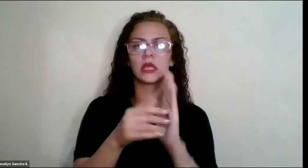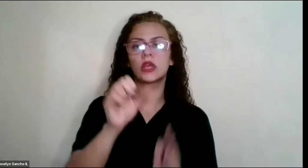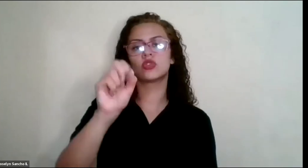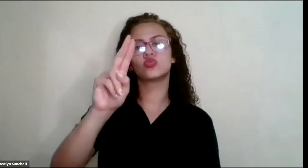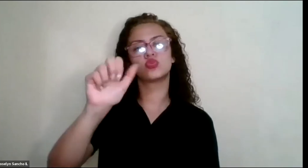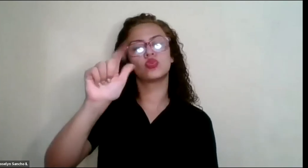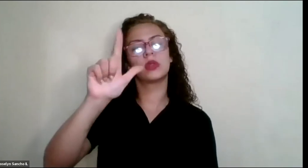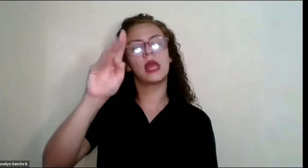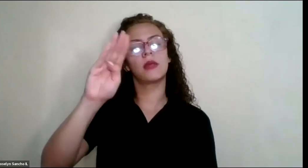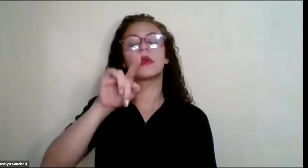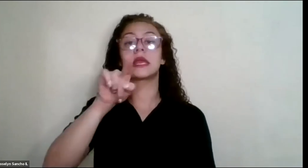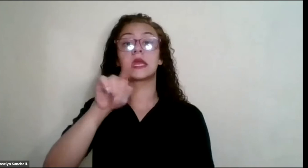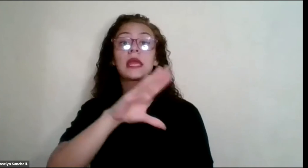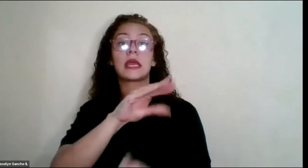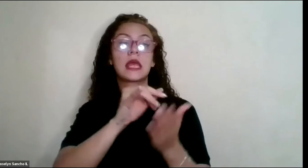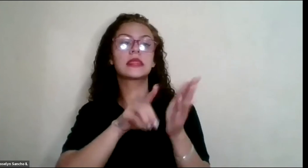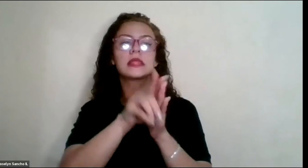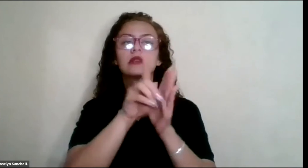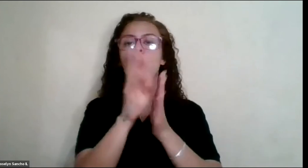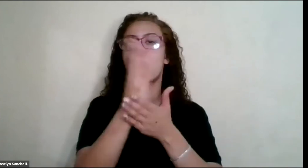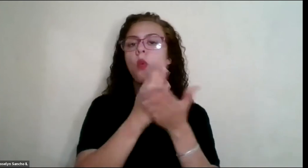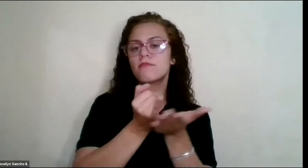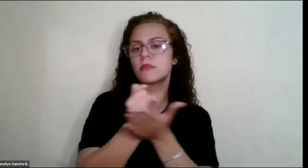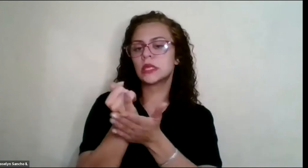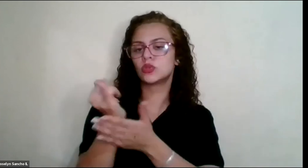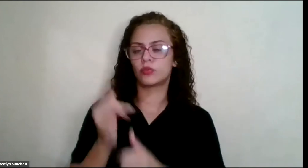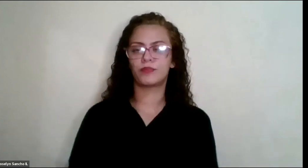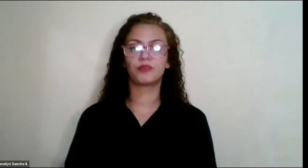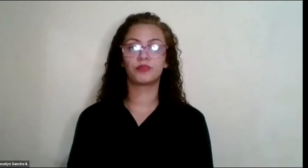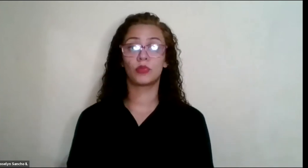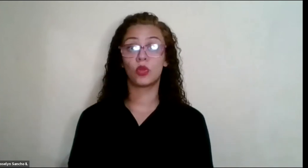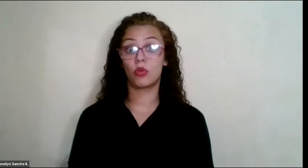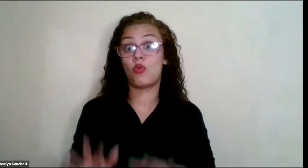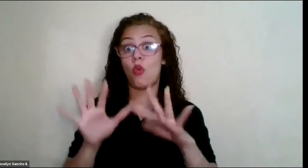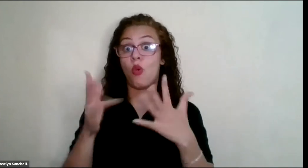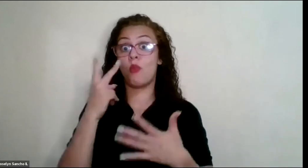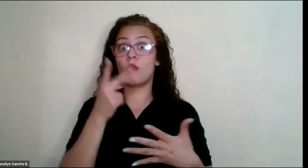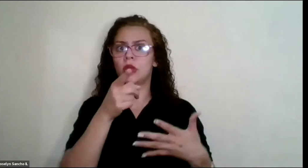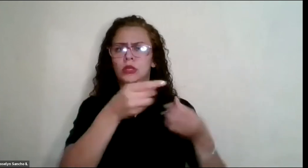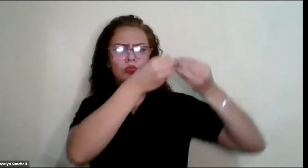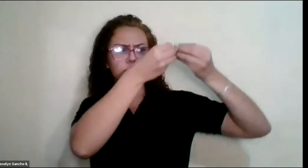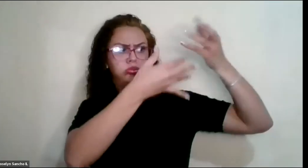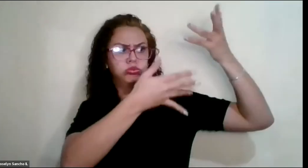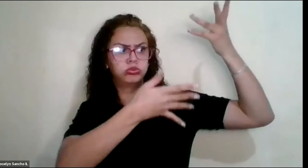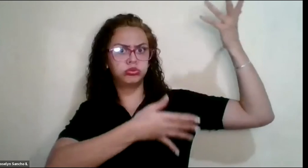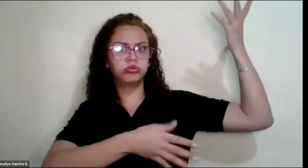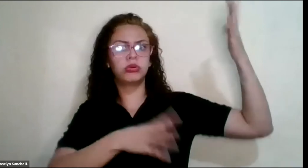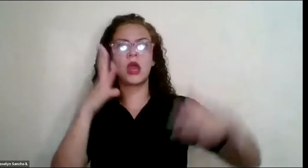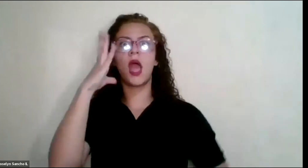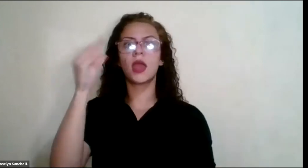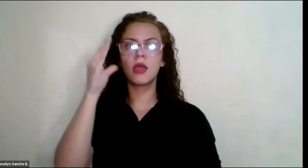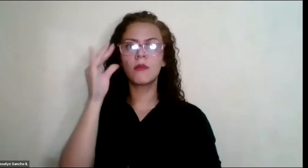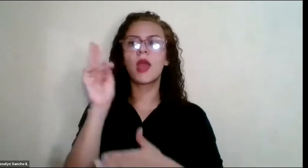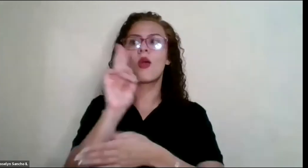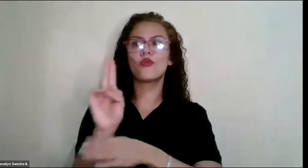y desarrolla algunas investigaciones. Como vemos, su amplia trayectoria en el área del uso de